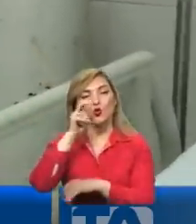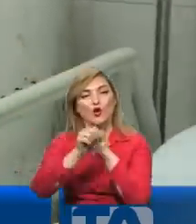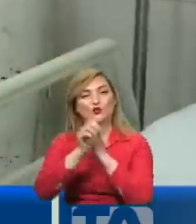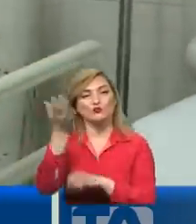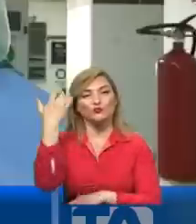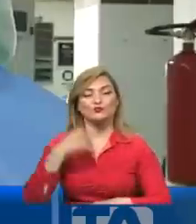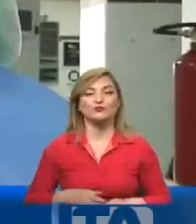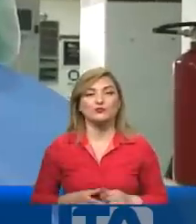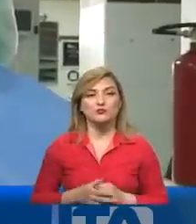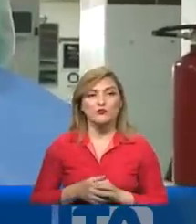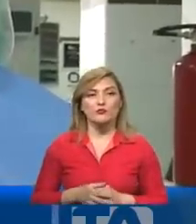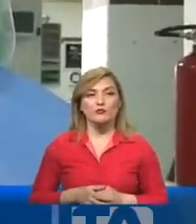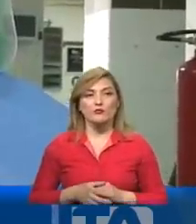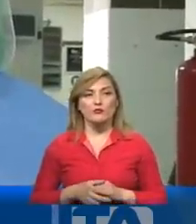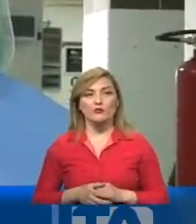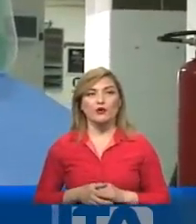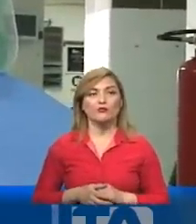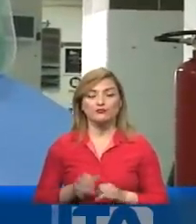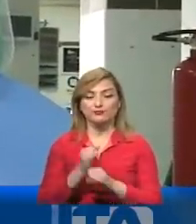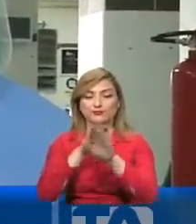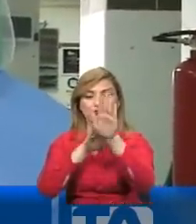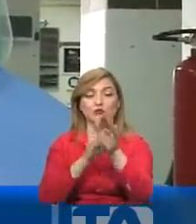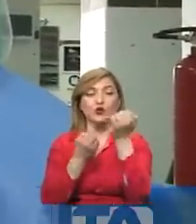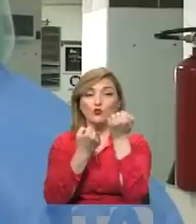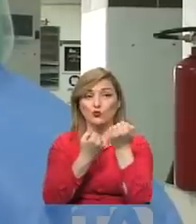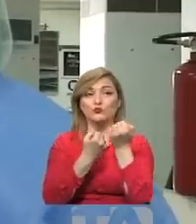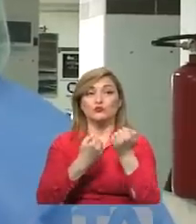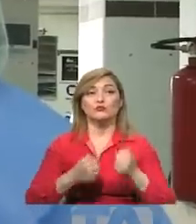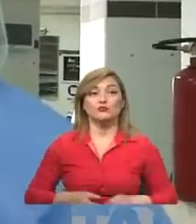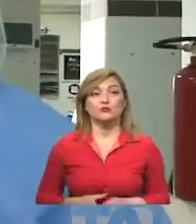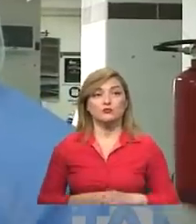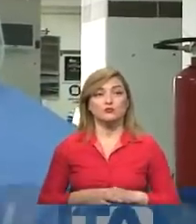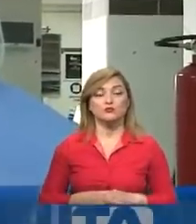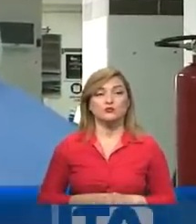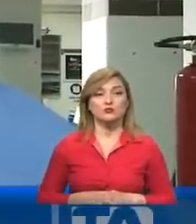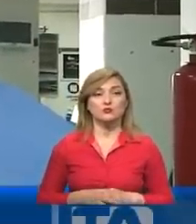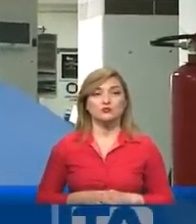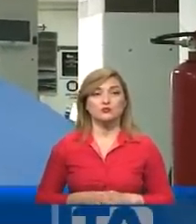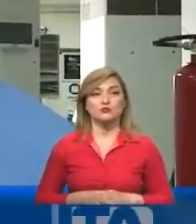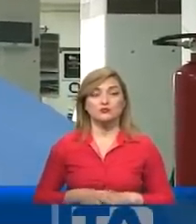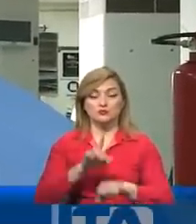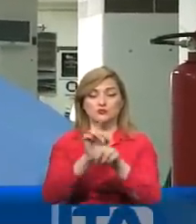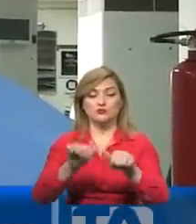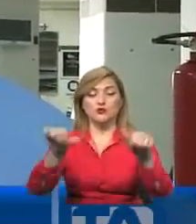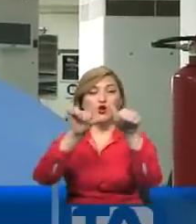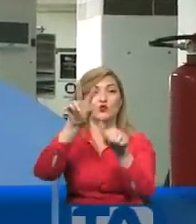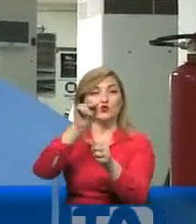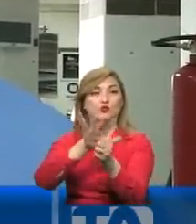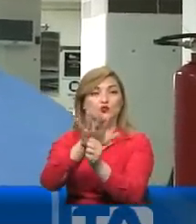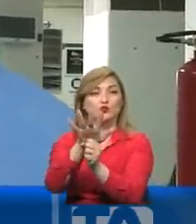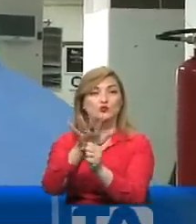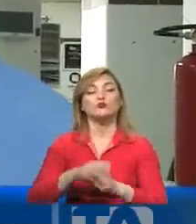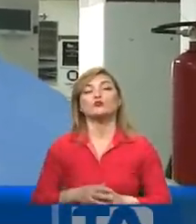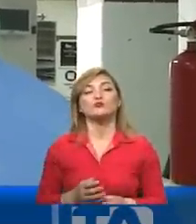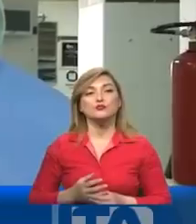año pasado. Ventajosamente la institución nos ha apoyado haciendo apoyos con médicos del área no COVID en